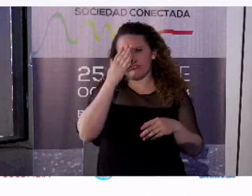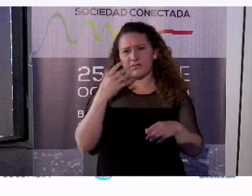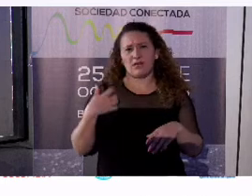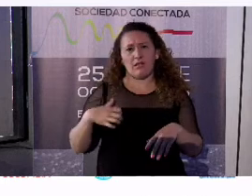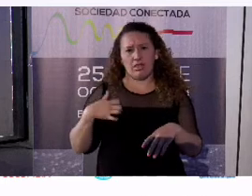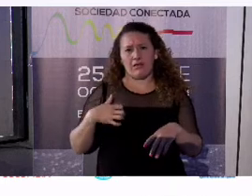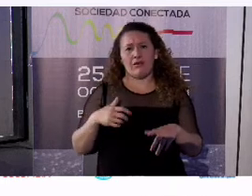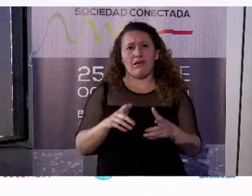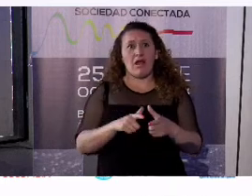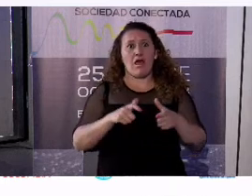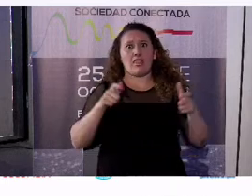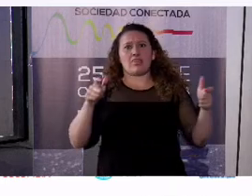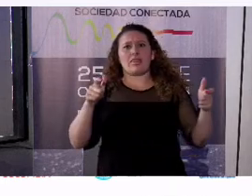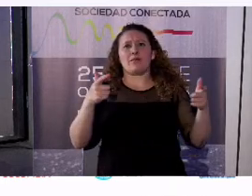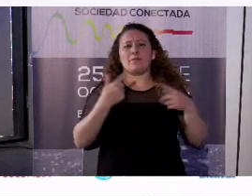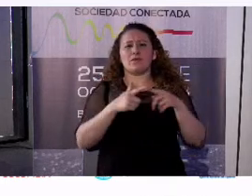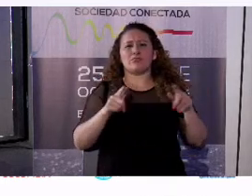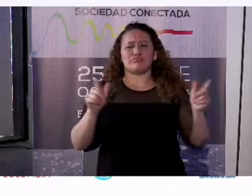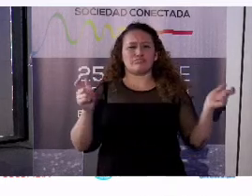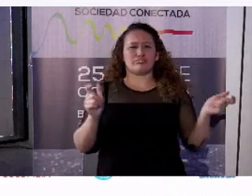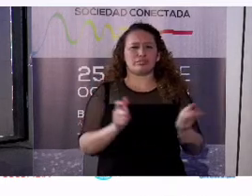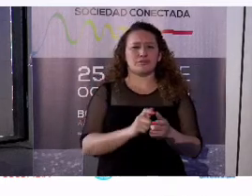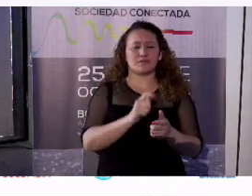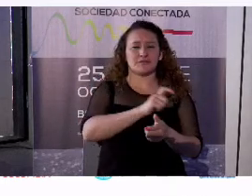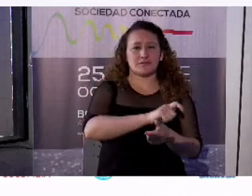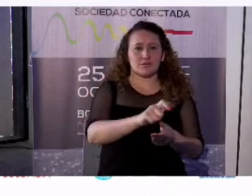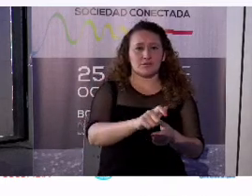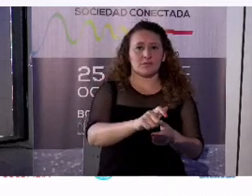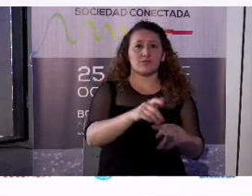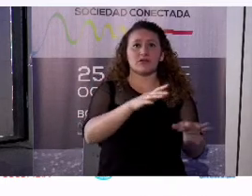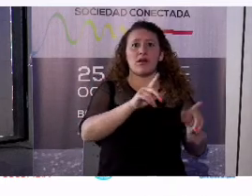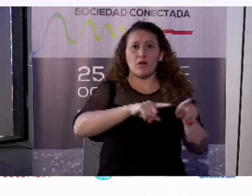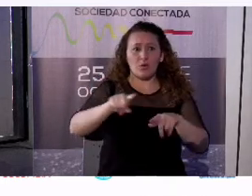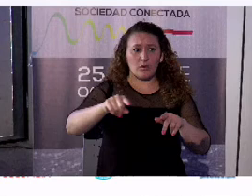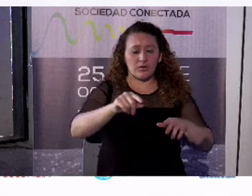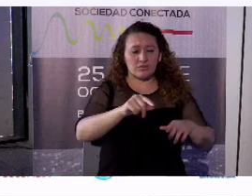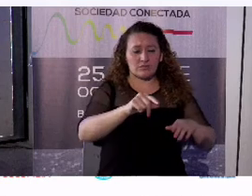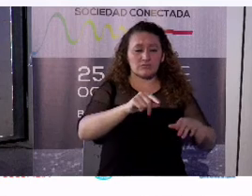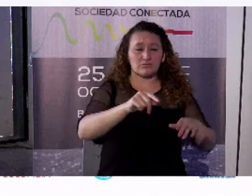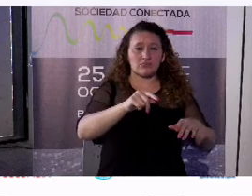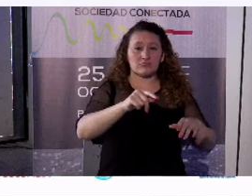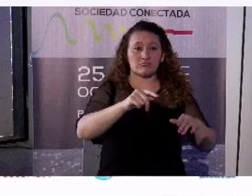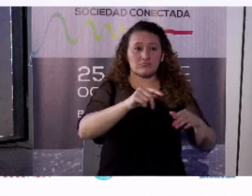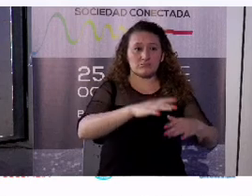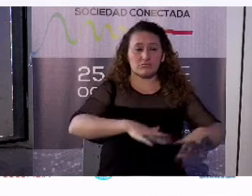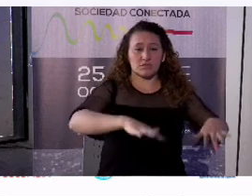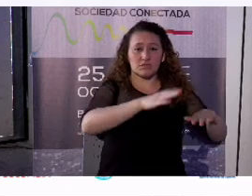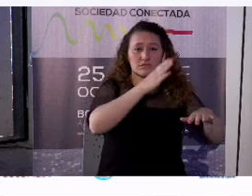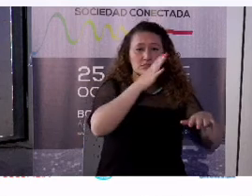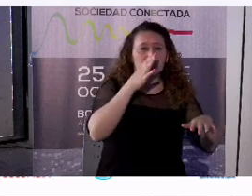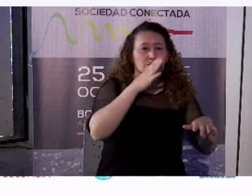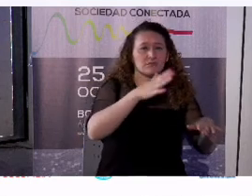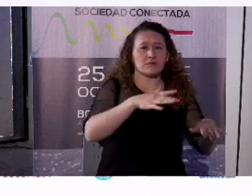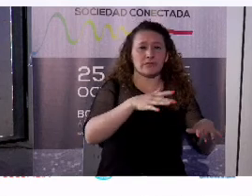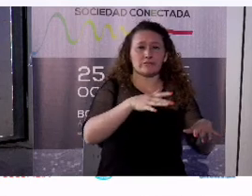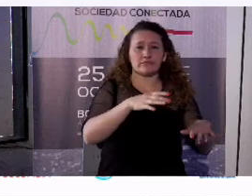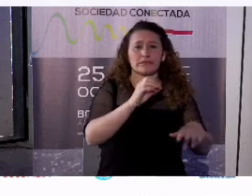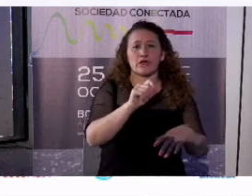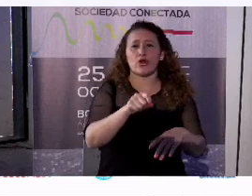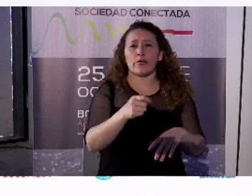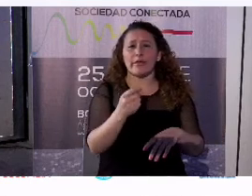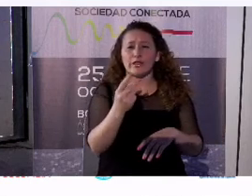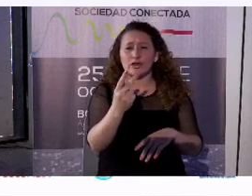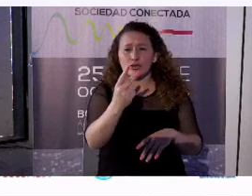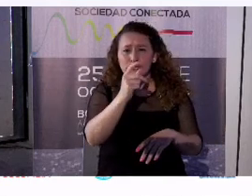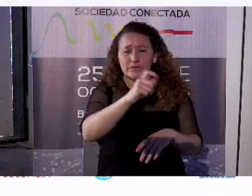Vacío no cierto tenemos áreas Rurales con menos de 0,2 habitantes por kilómetro